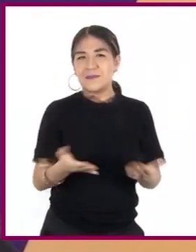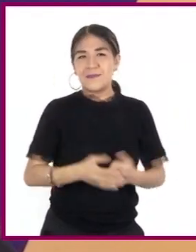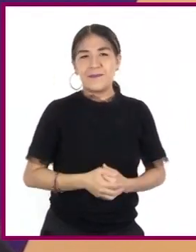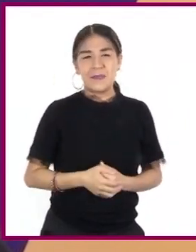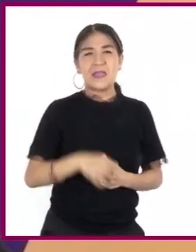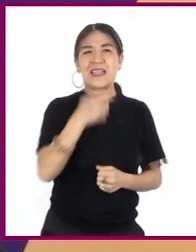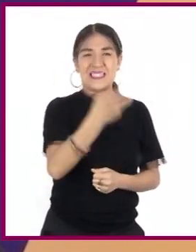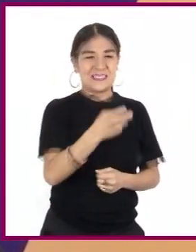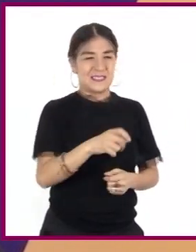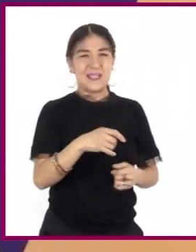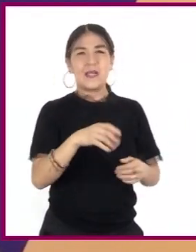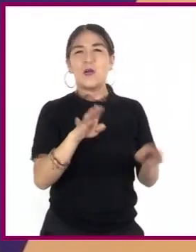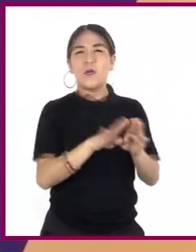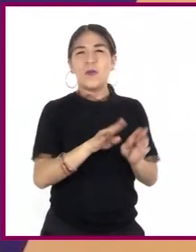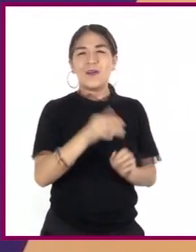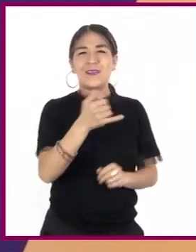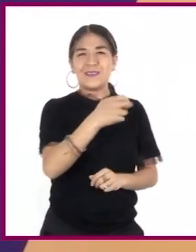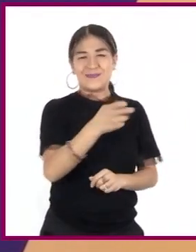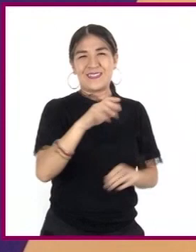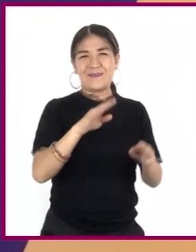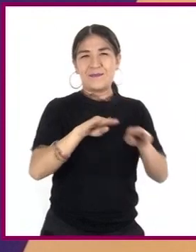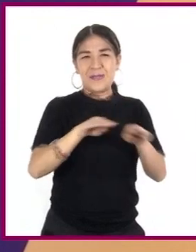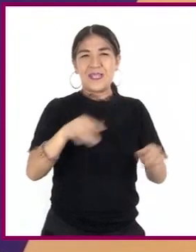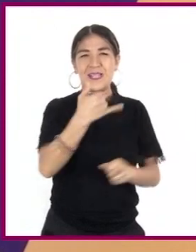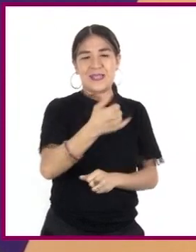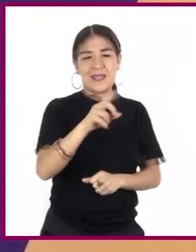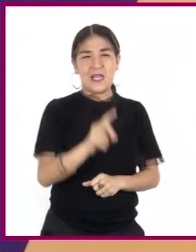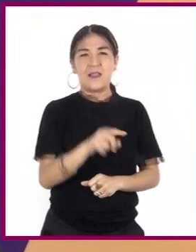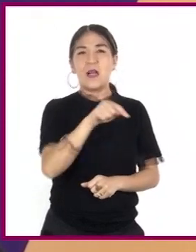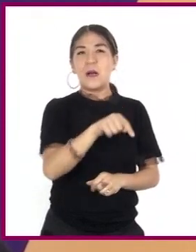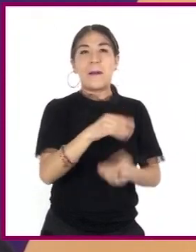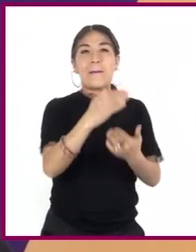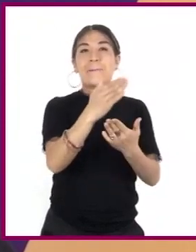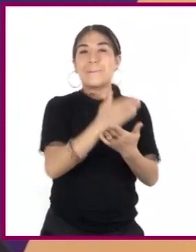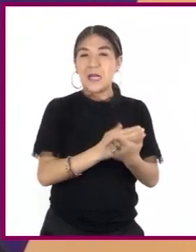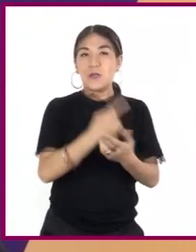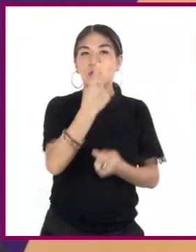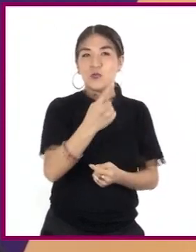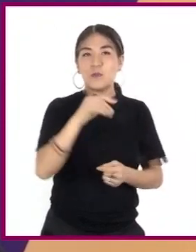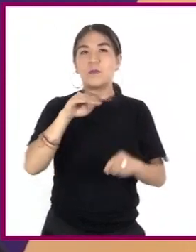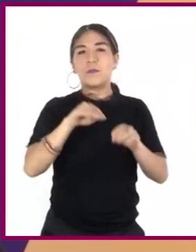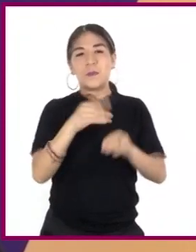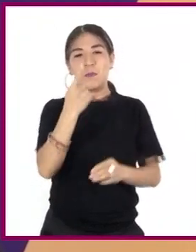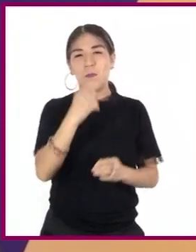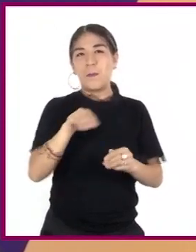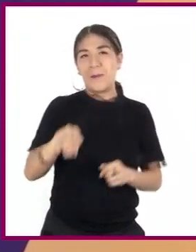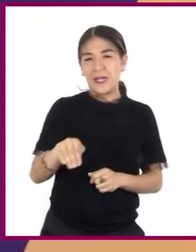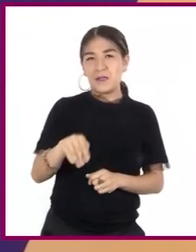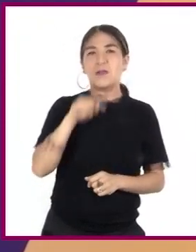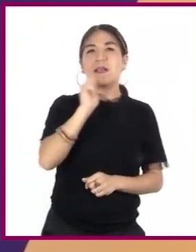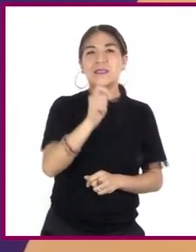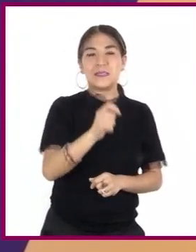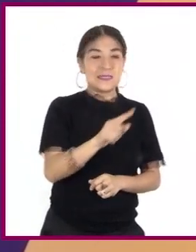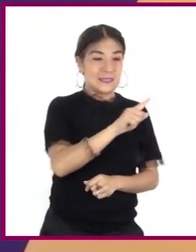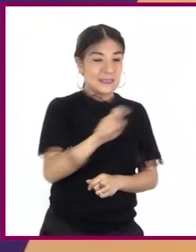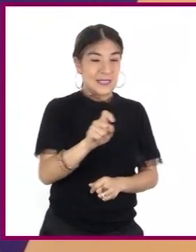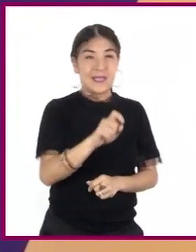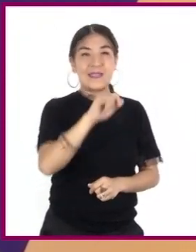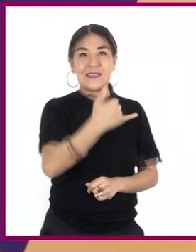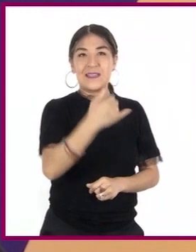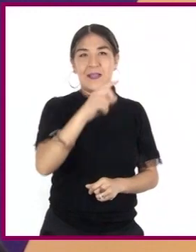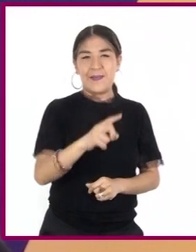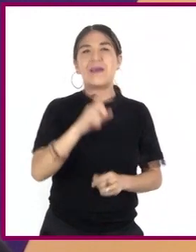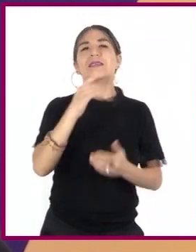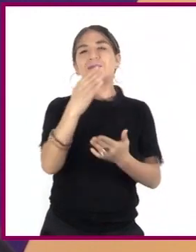Dado que una yarda mide menos que un metro, entonces 100 yardas equivalen a menos de 100